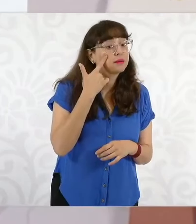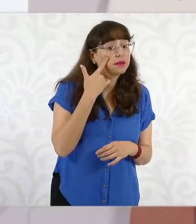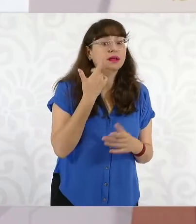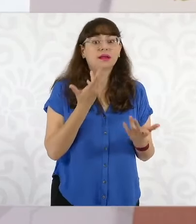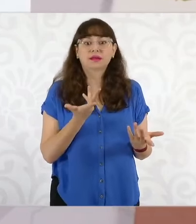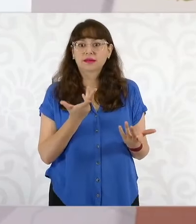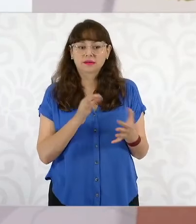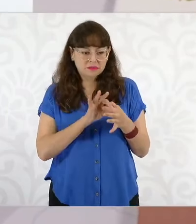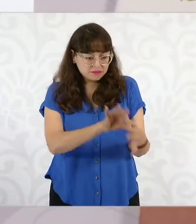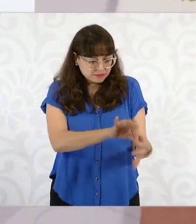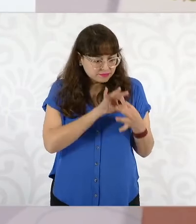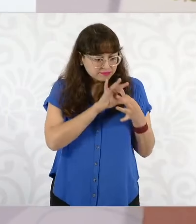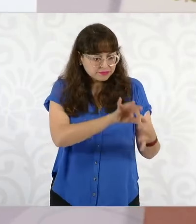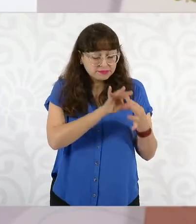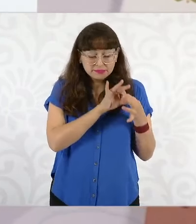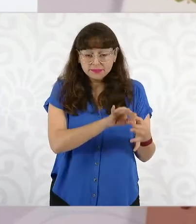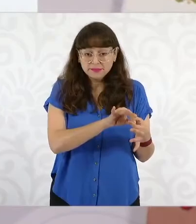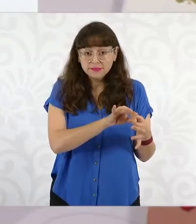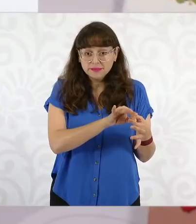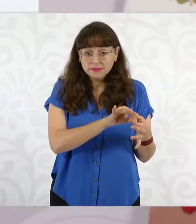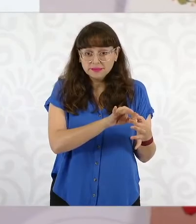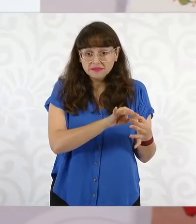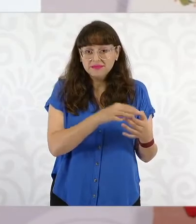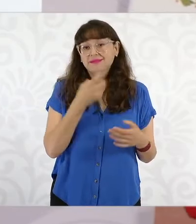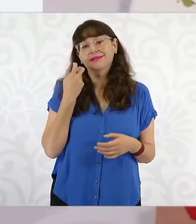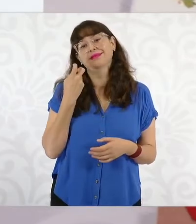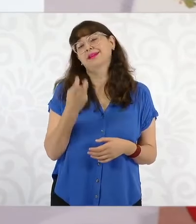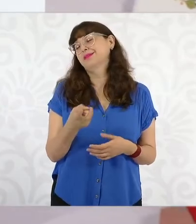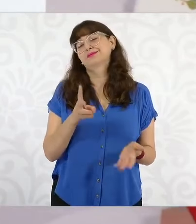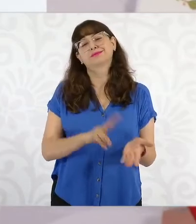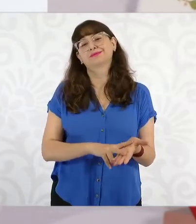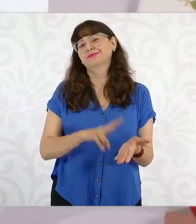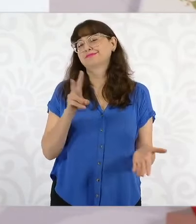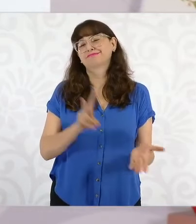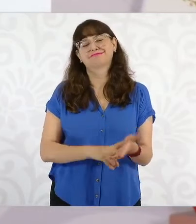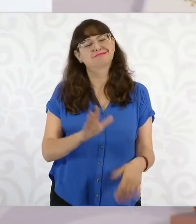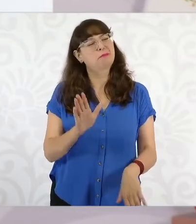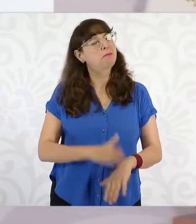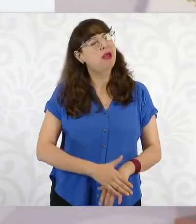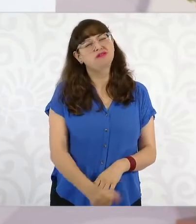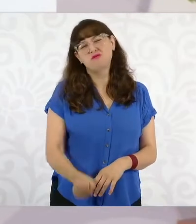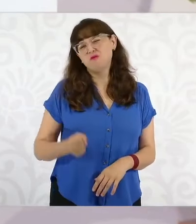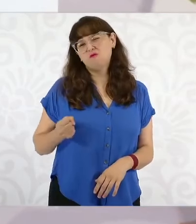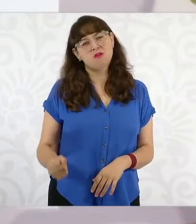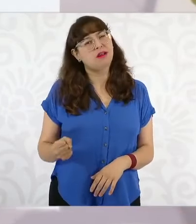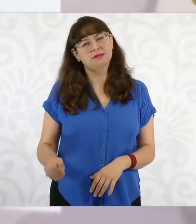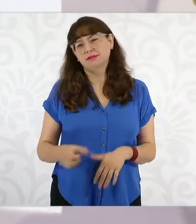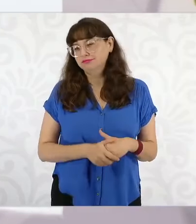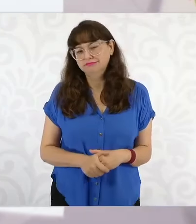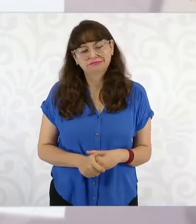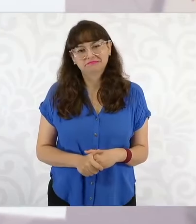Esa cercanía es lo más fuerte y poderoso que hay de un gobierno.